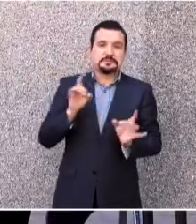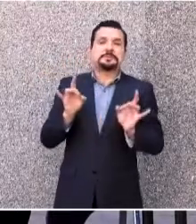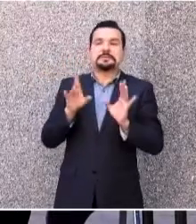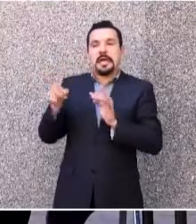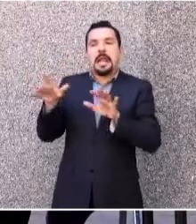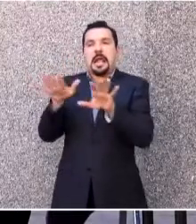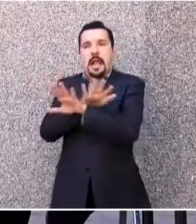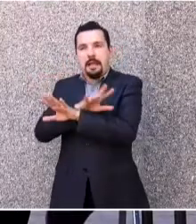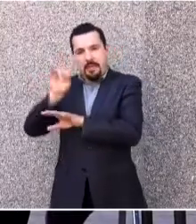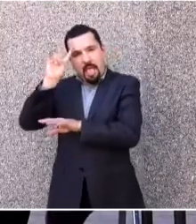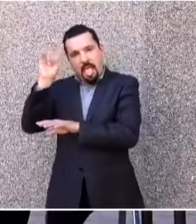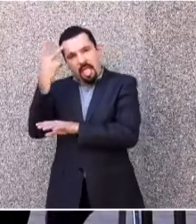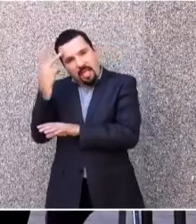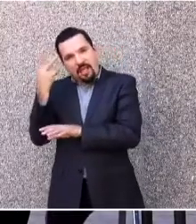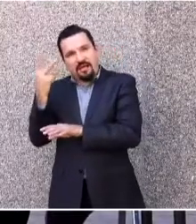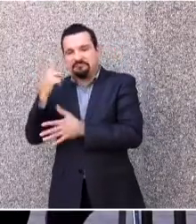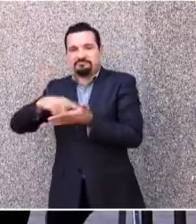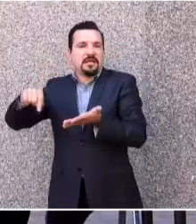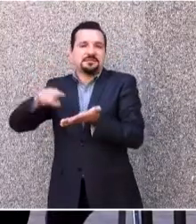reconsideración.